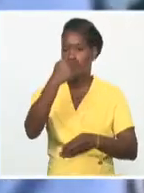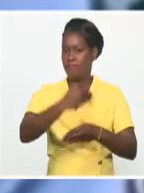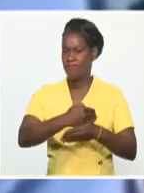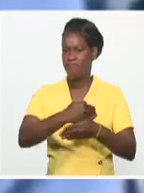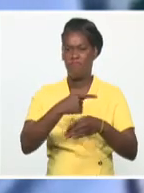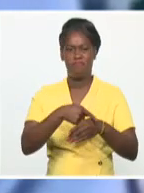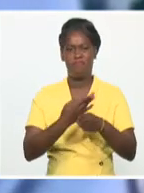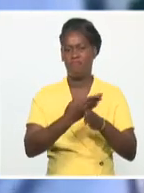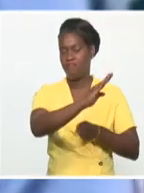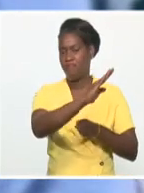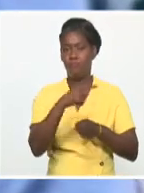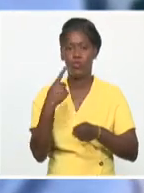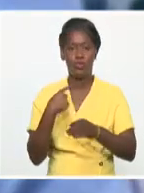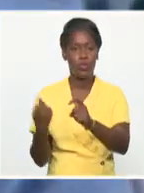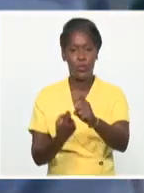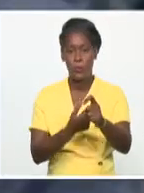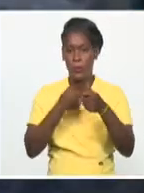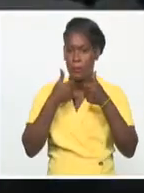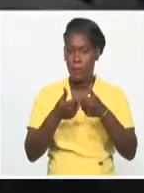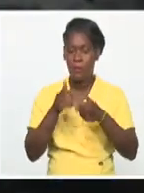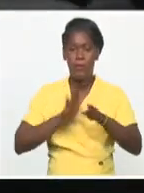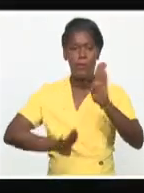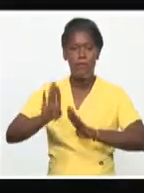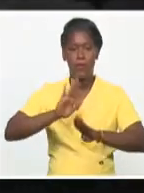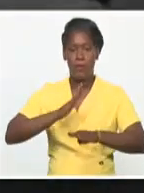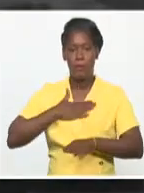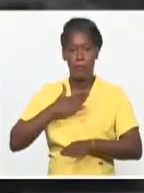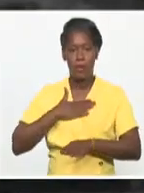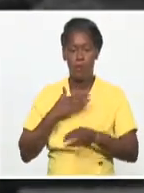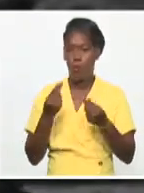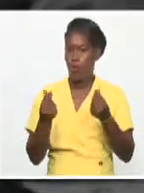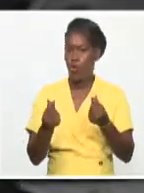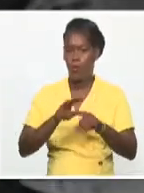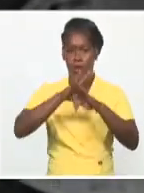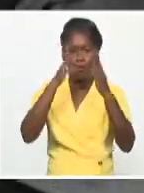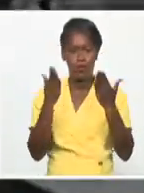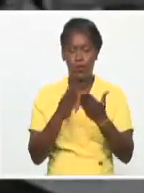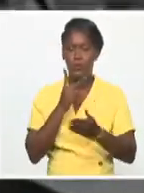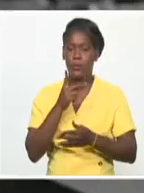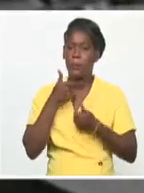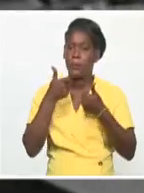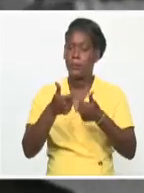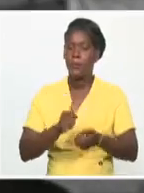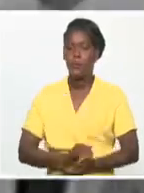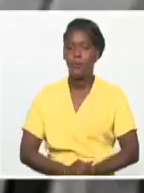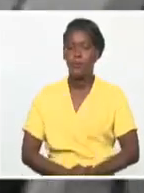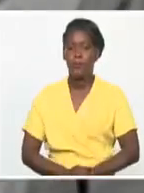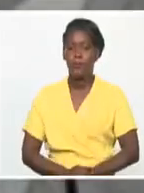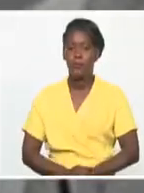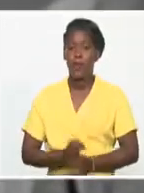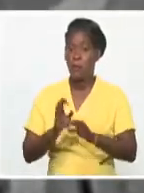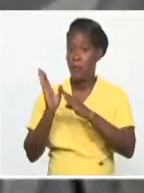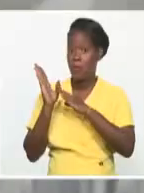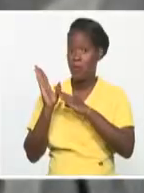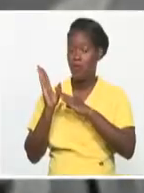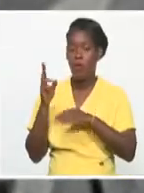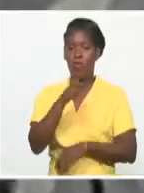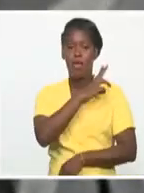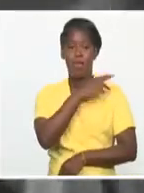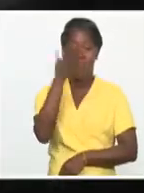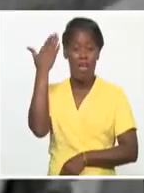sus este tipo como bien en su residencia de columbia batista despacha con los altos jefes militares